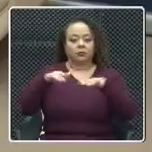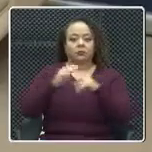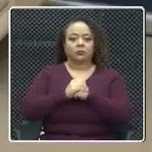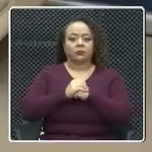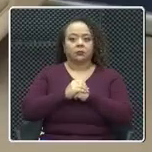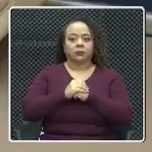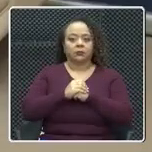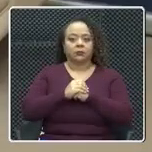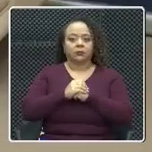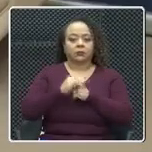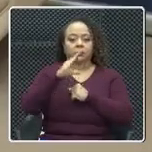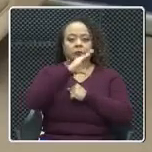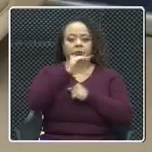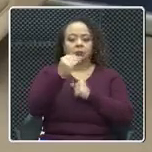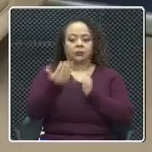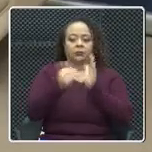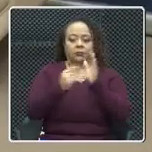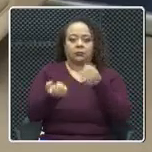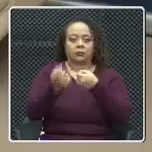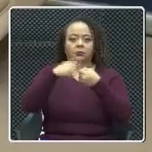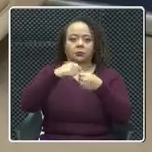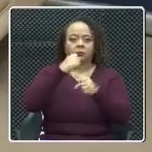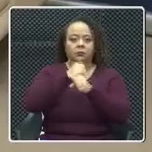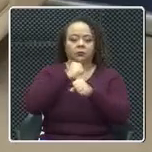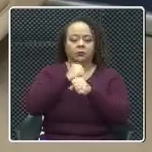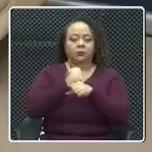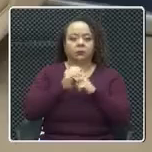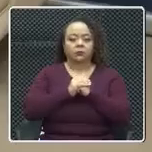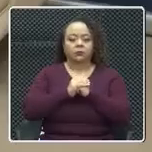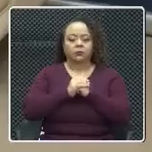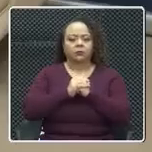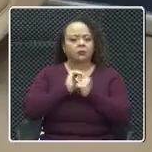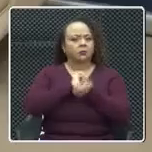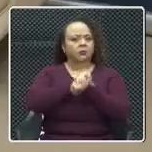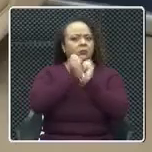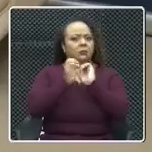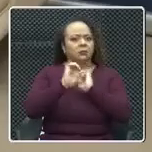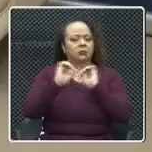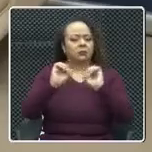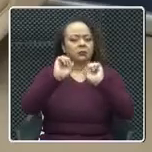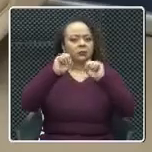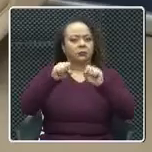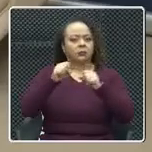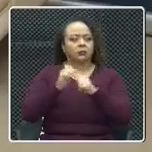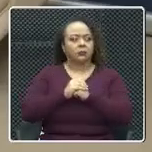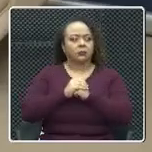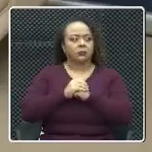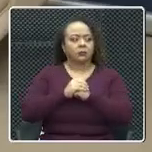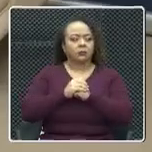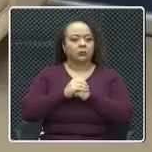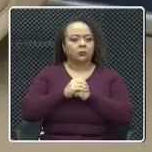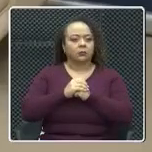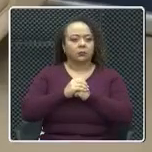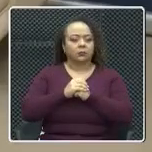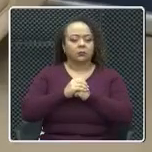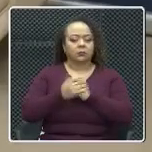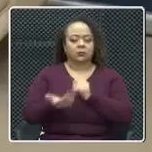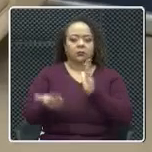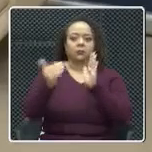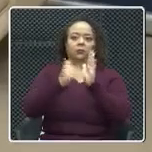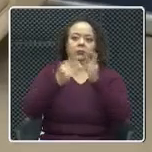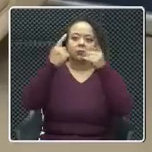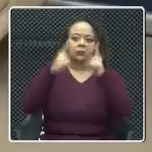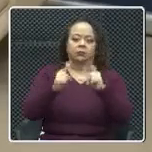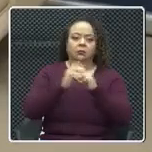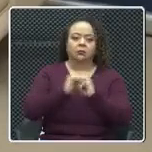y se reincorpora al trabajo sin ningún cambio, es muy posible que recaiga.